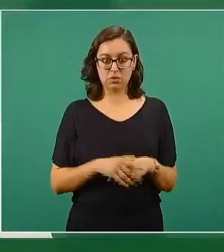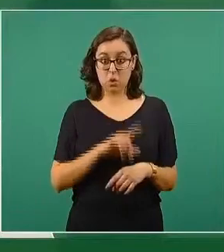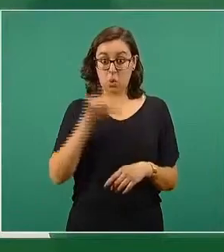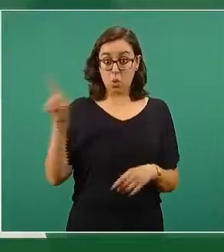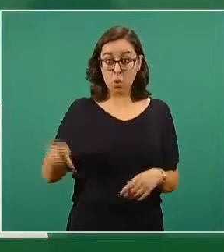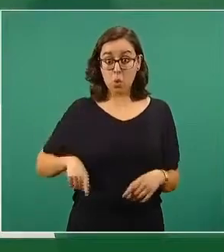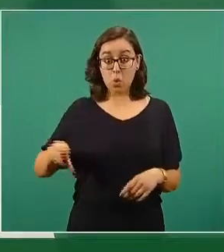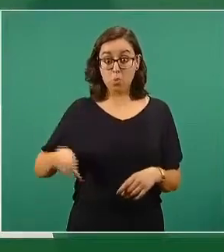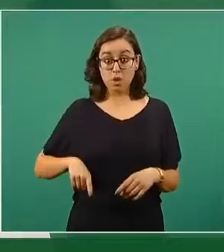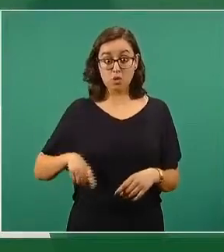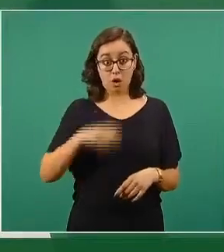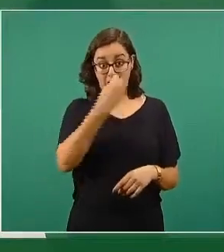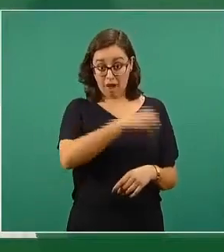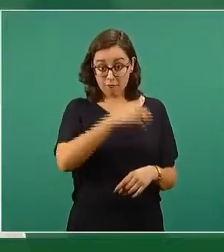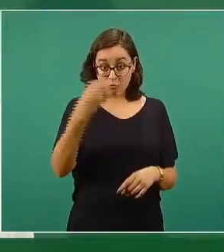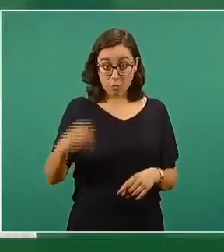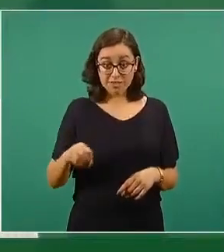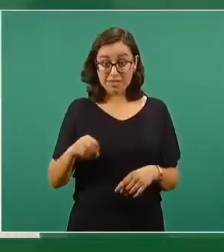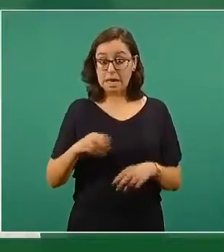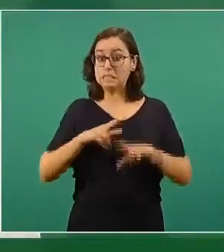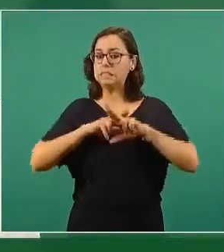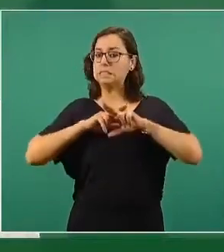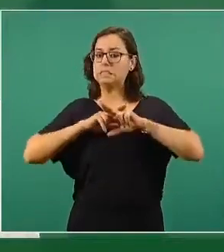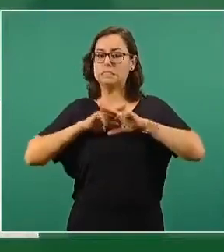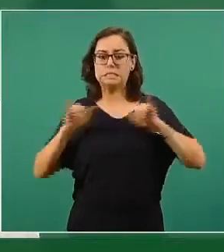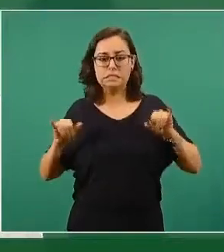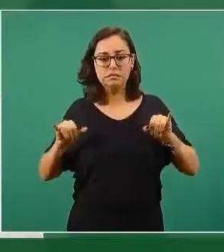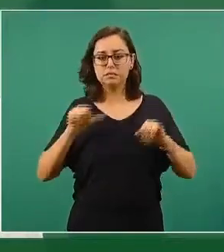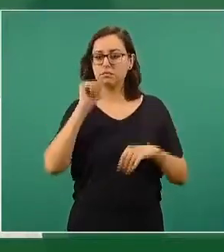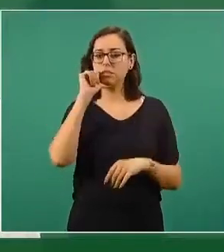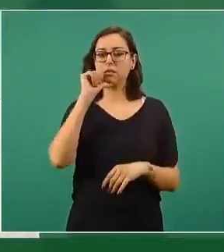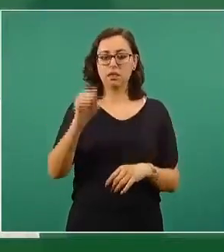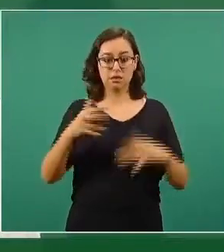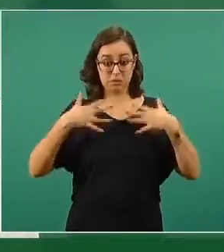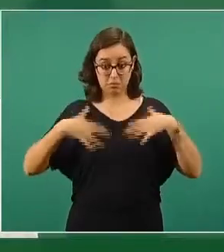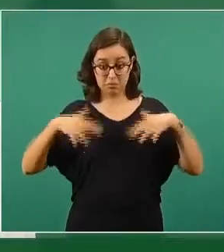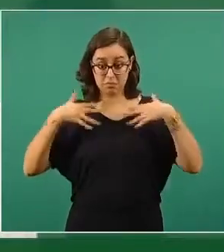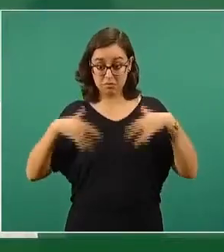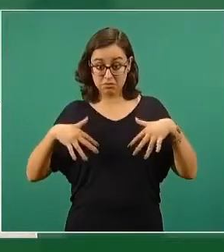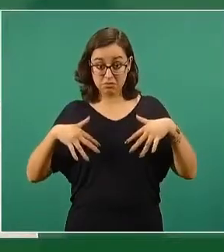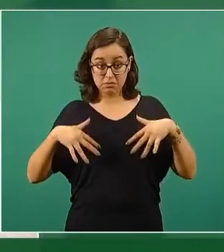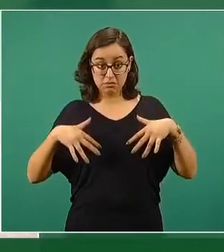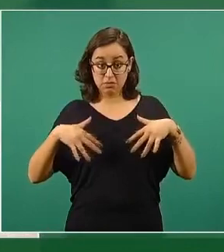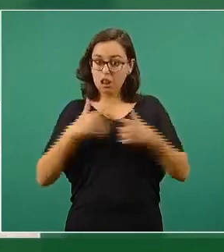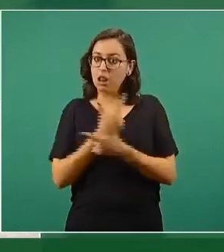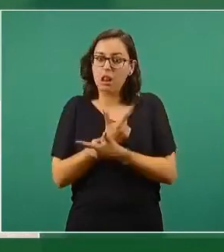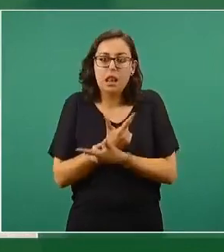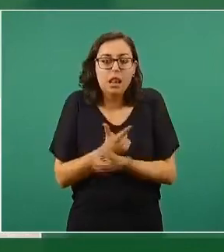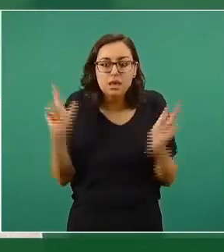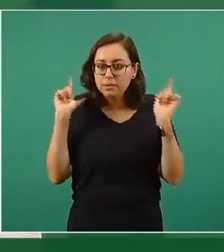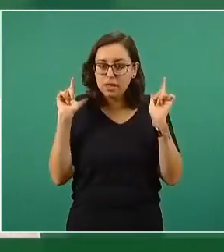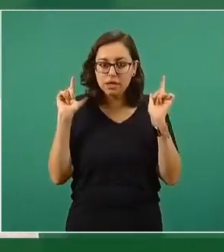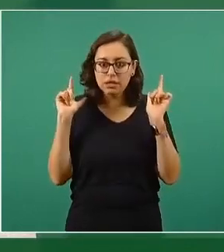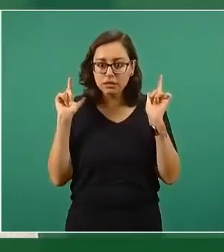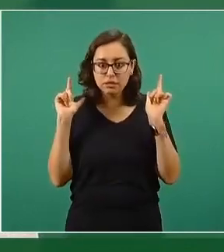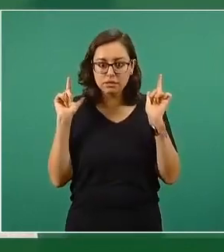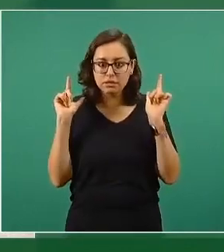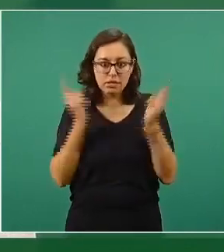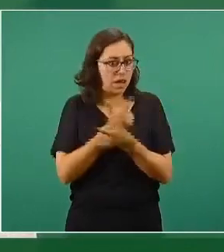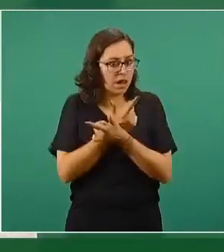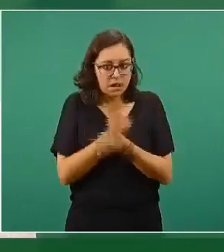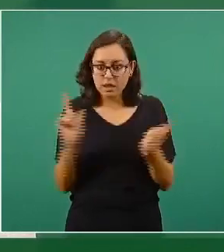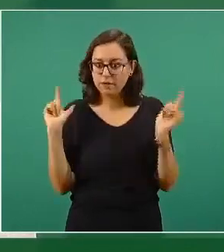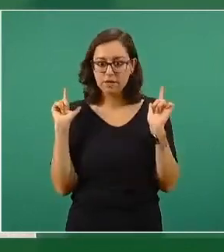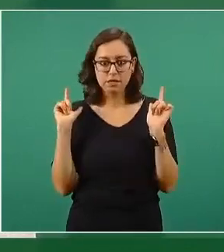del gobierno, ni debería ser obligado por absolutamente nadie, a vestirse como le dé la gana. Entonces,